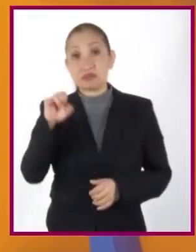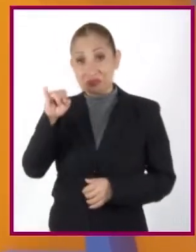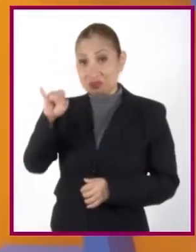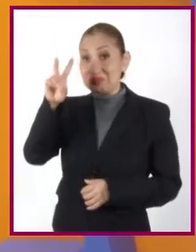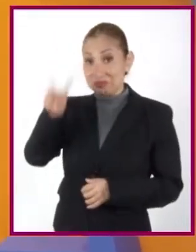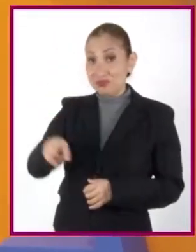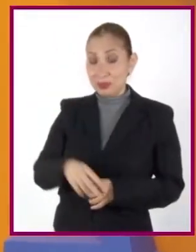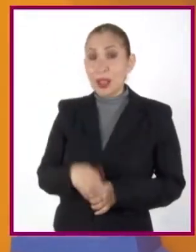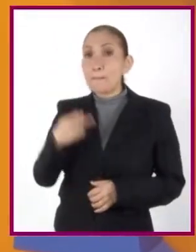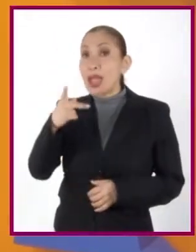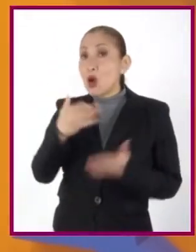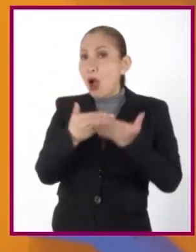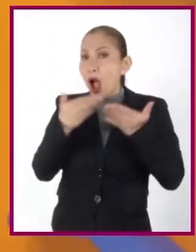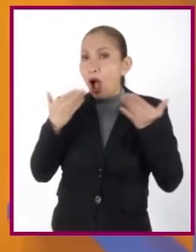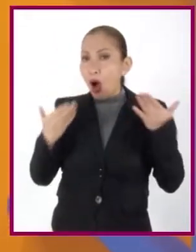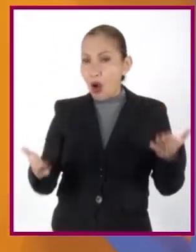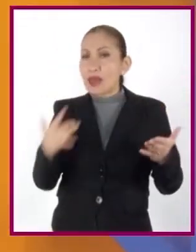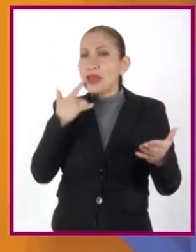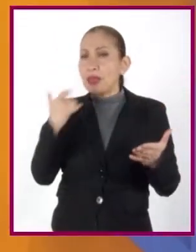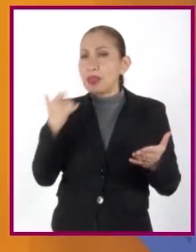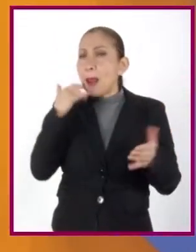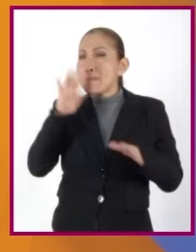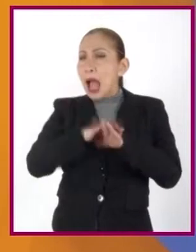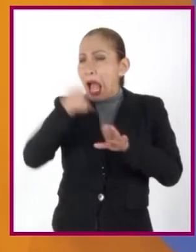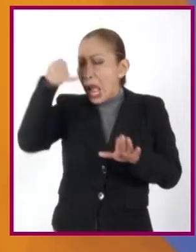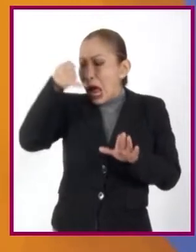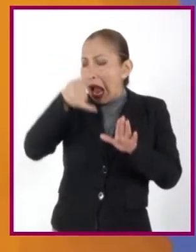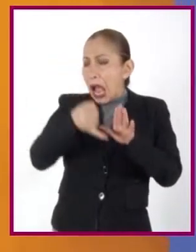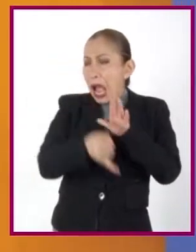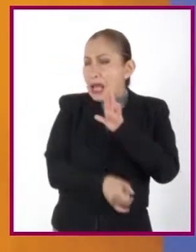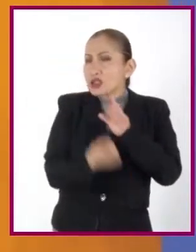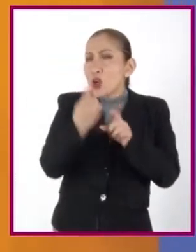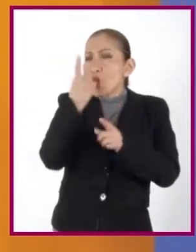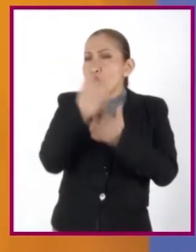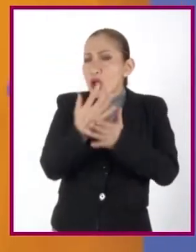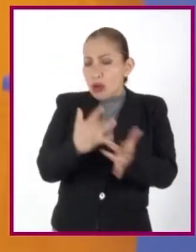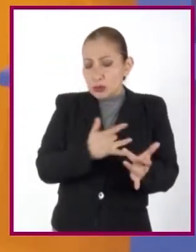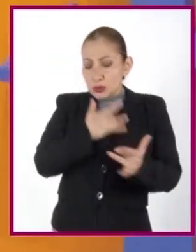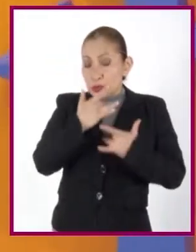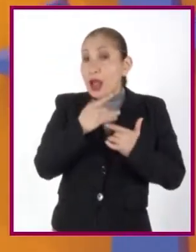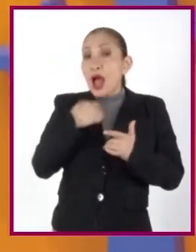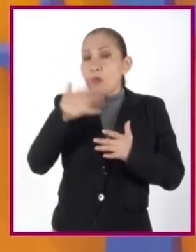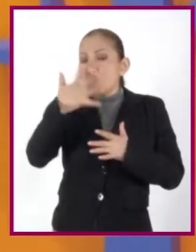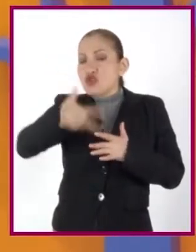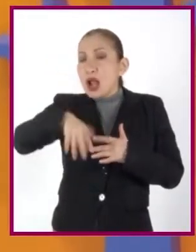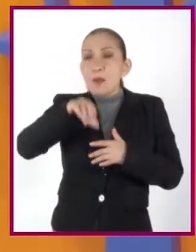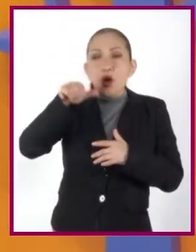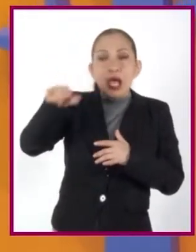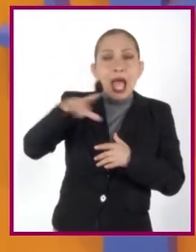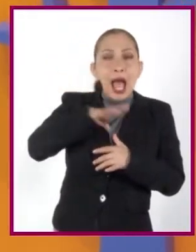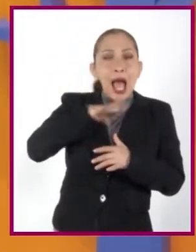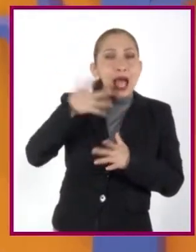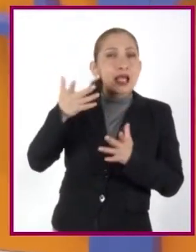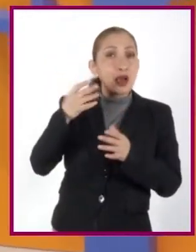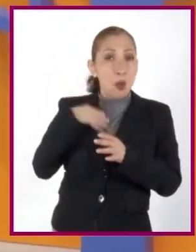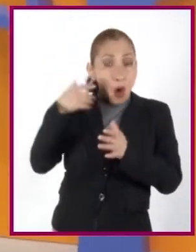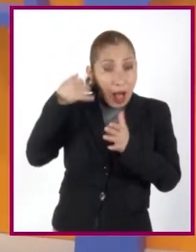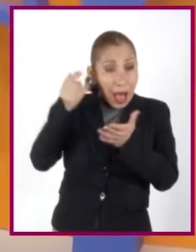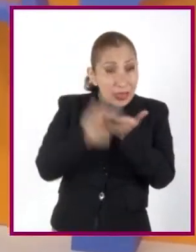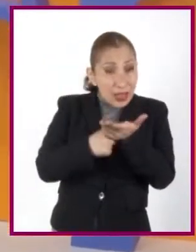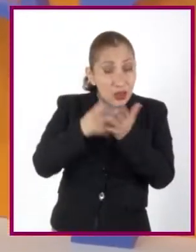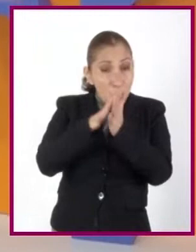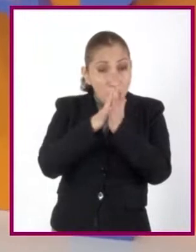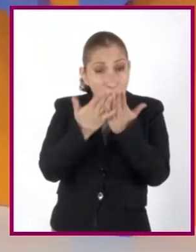Leslie, pero en esta ocasión intentemos ir más allá de las meras impresiones. Buscaremos aquello que se encuentra de manera interna en el